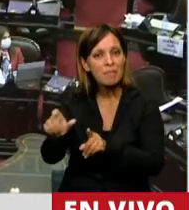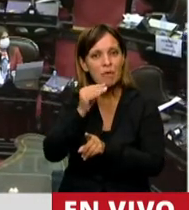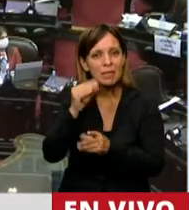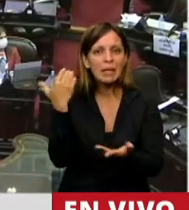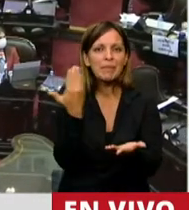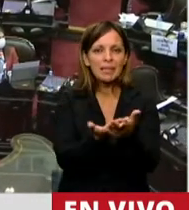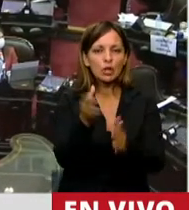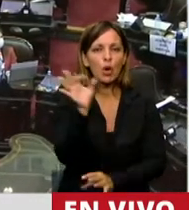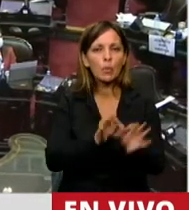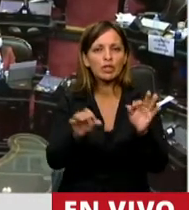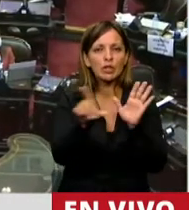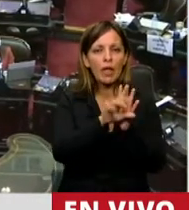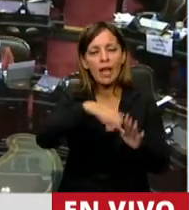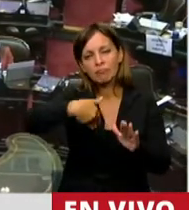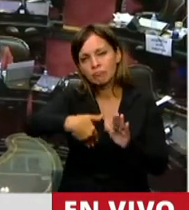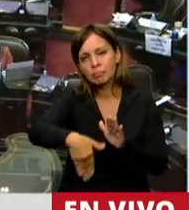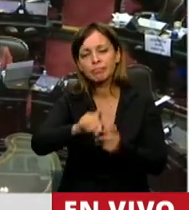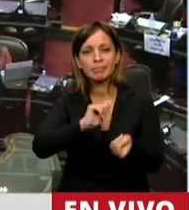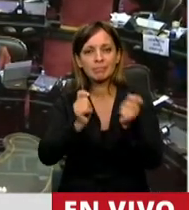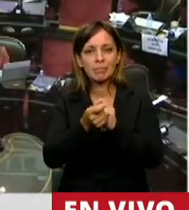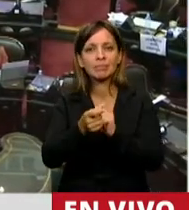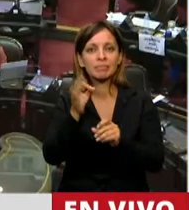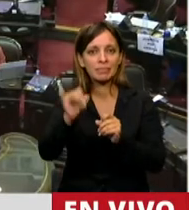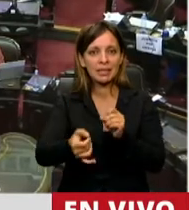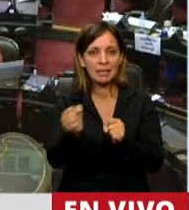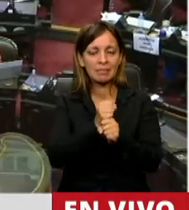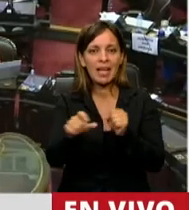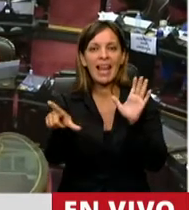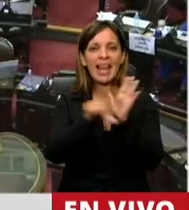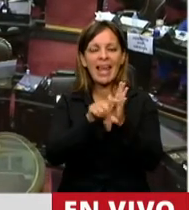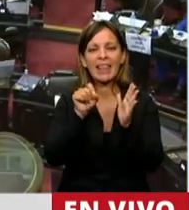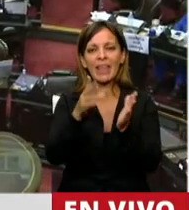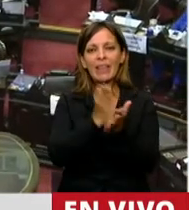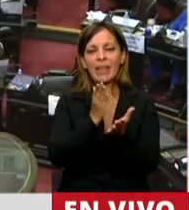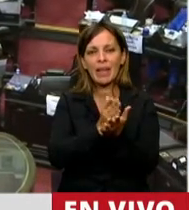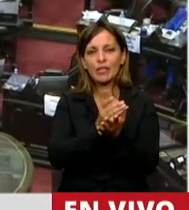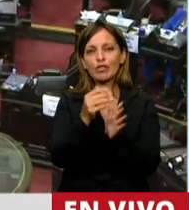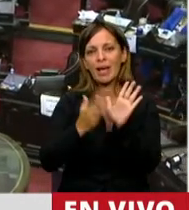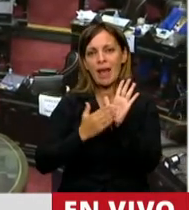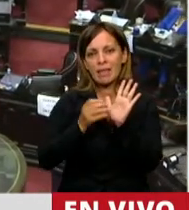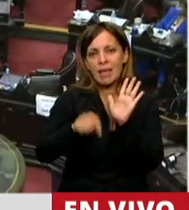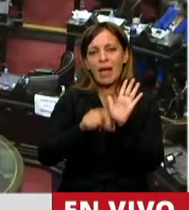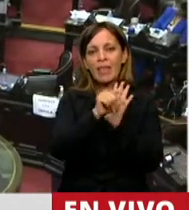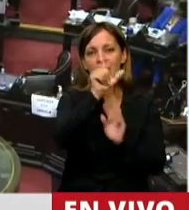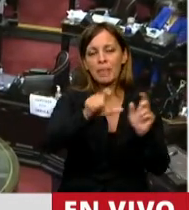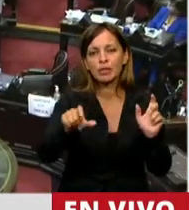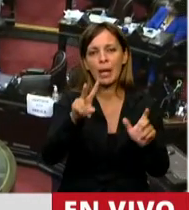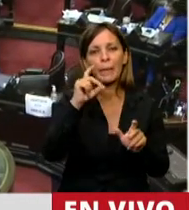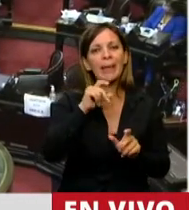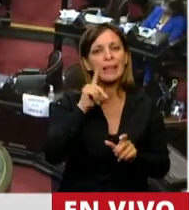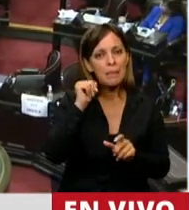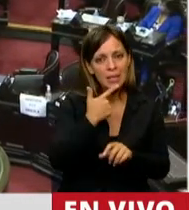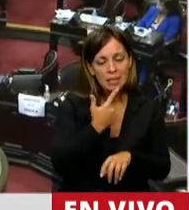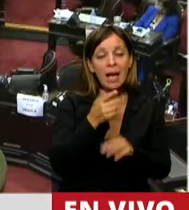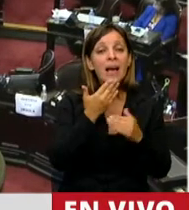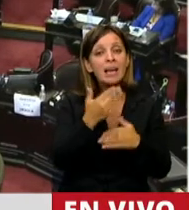ley que después se convertiría en lo que hoy es la Ley de Derechos y Garantías de las Víctimas. Gracias a esa ley